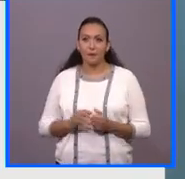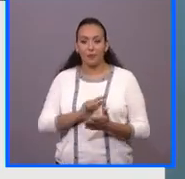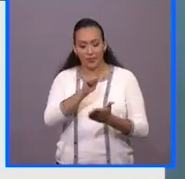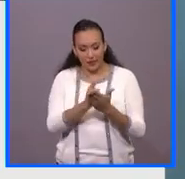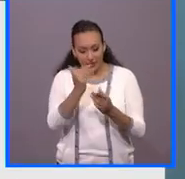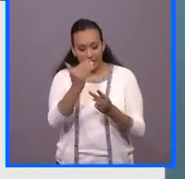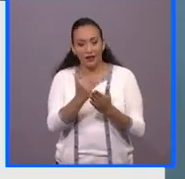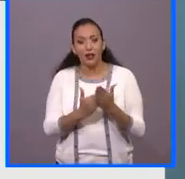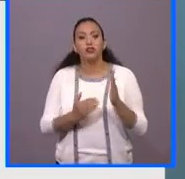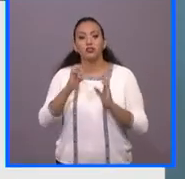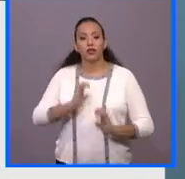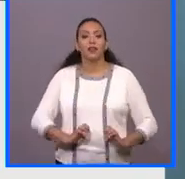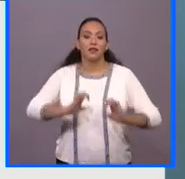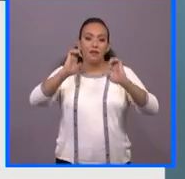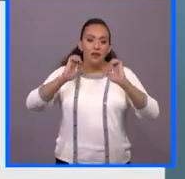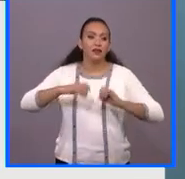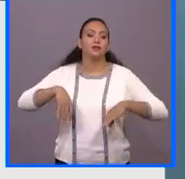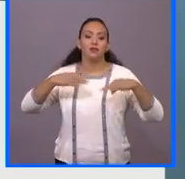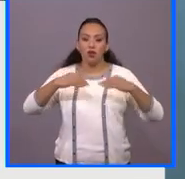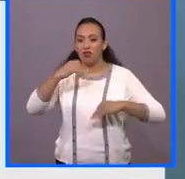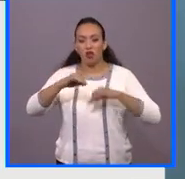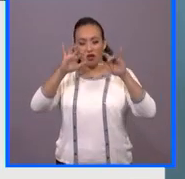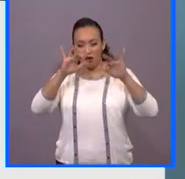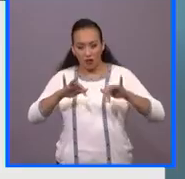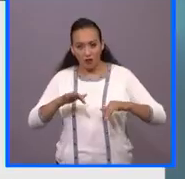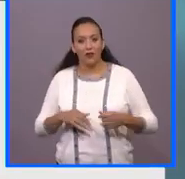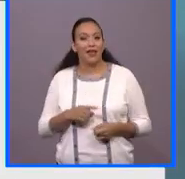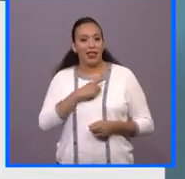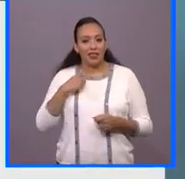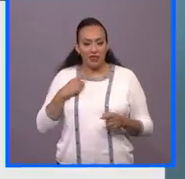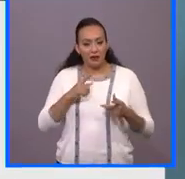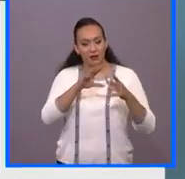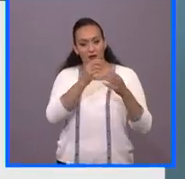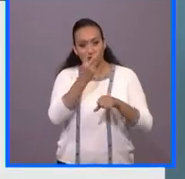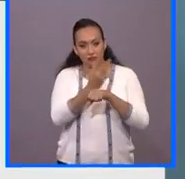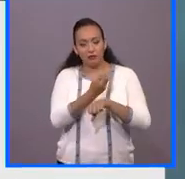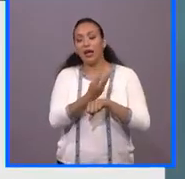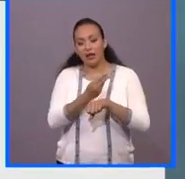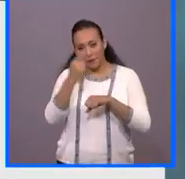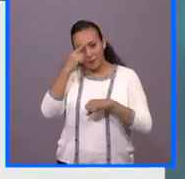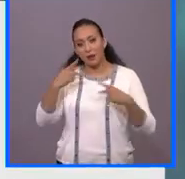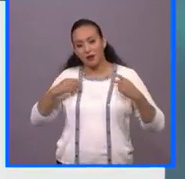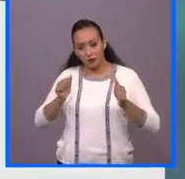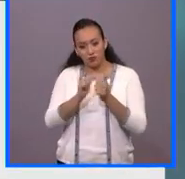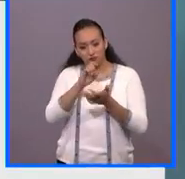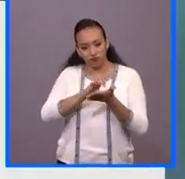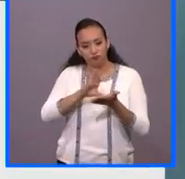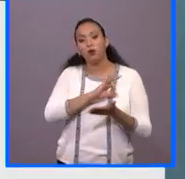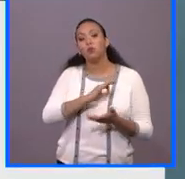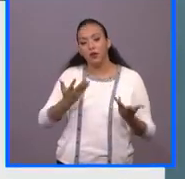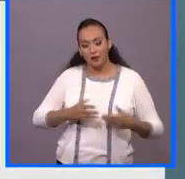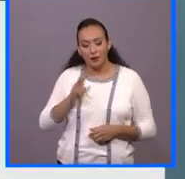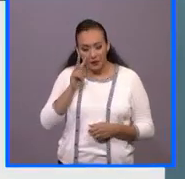los edificios, los formatos, todo lo que tiene que ver con que usamos o a lo que accedemos en materia de acceso a la justicia